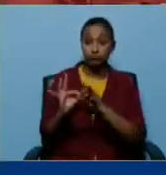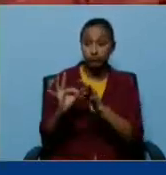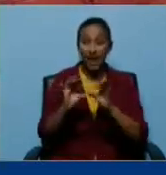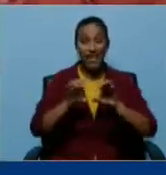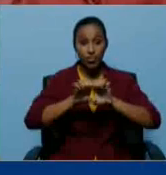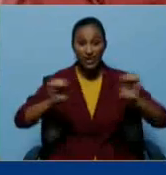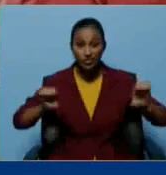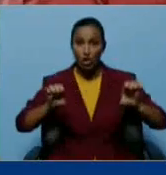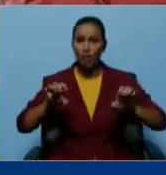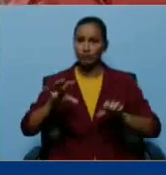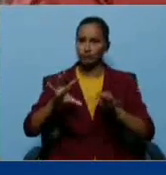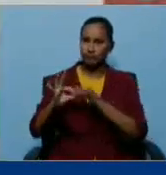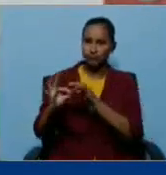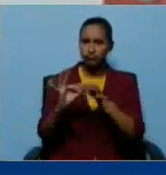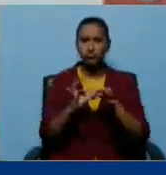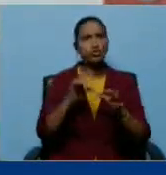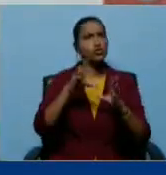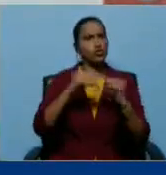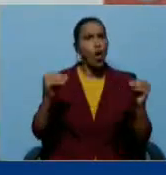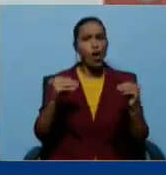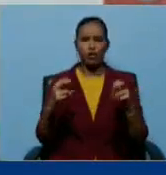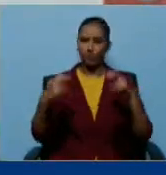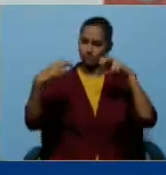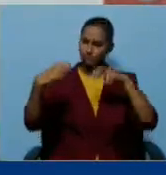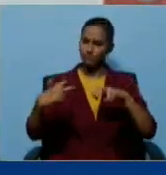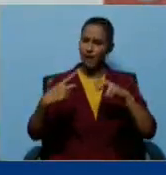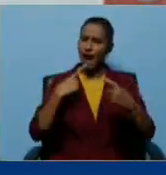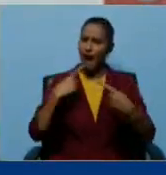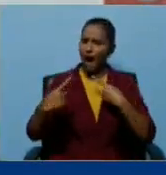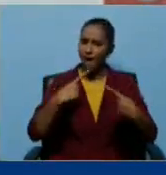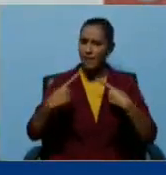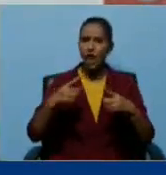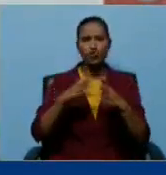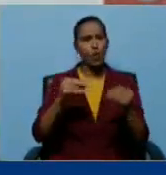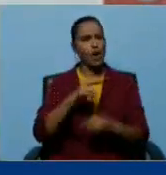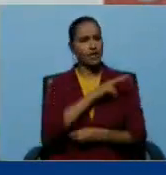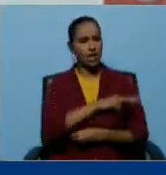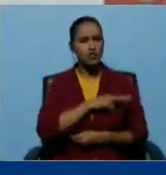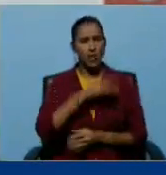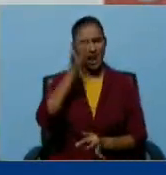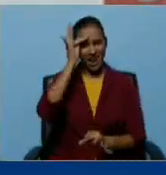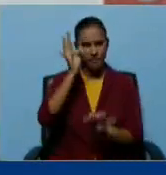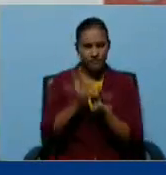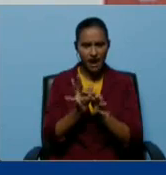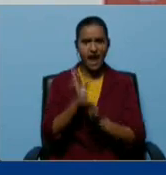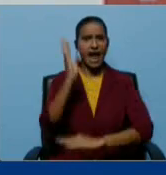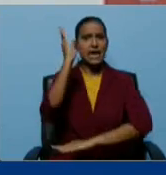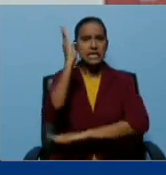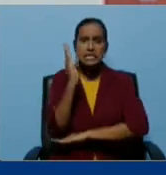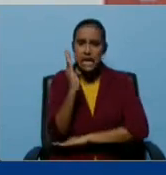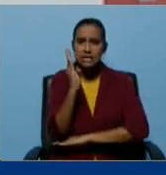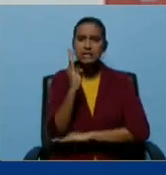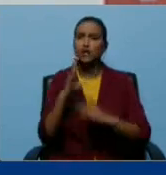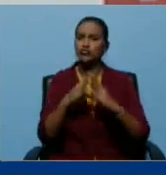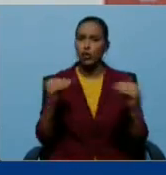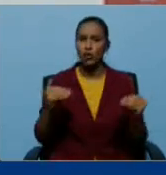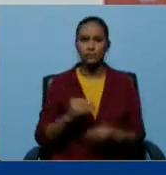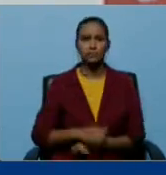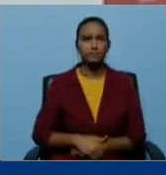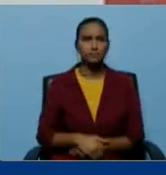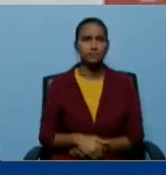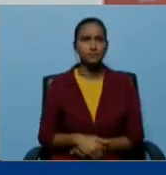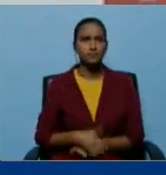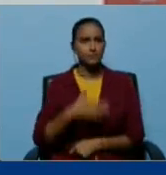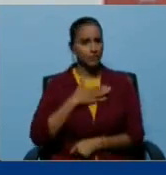hablar con todas las creencias, la fe, las iglesias, Yo le dije